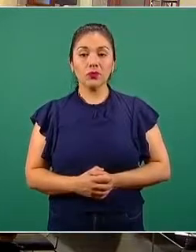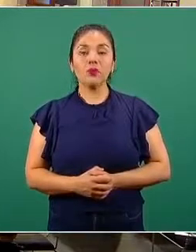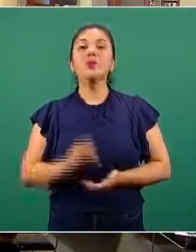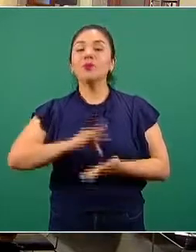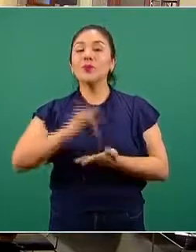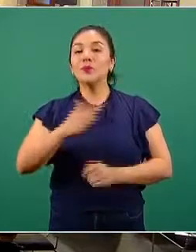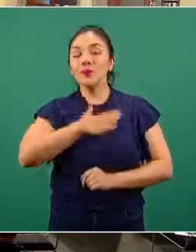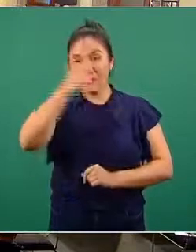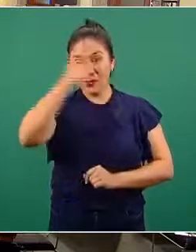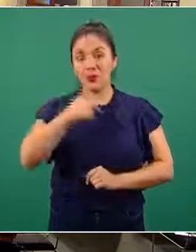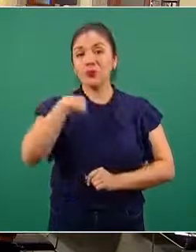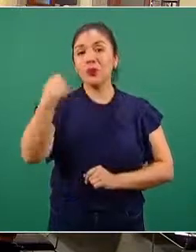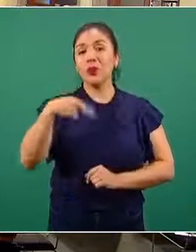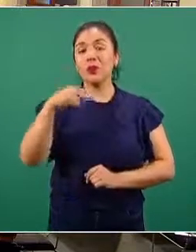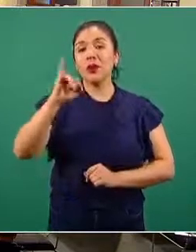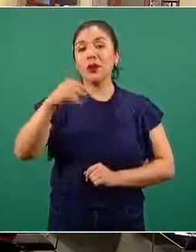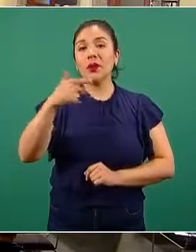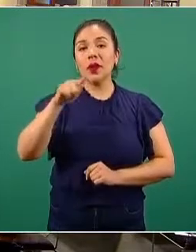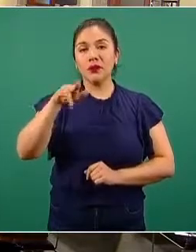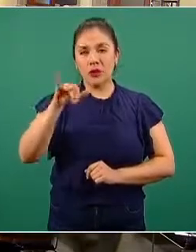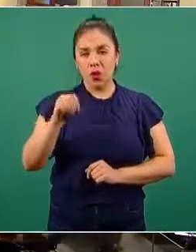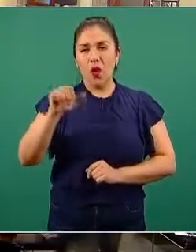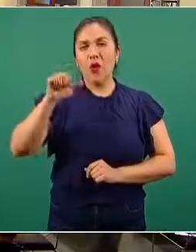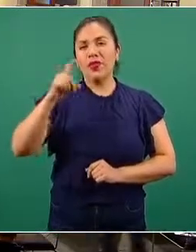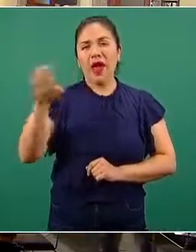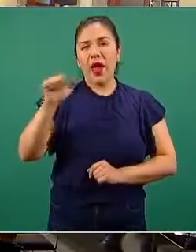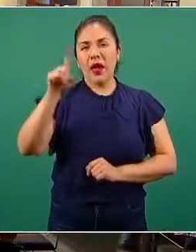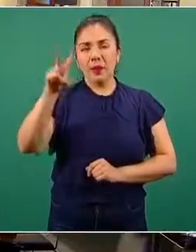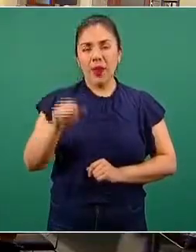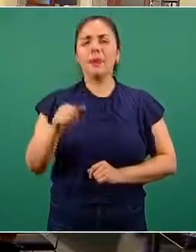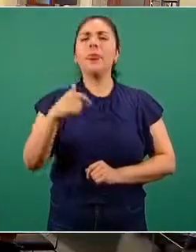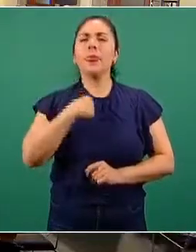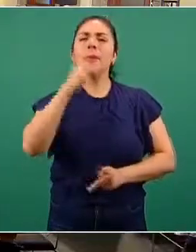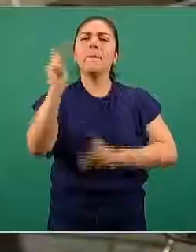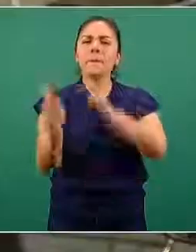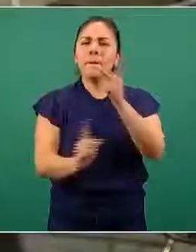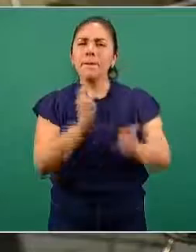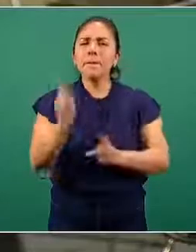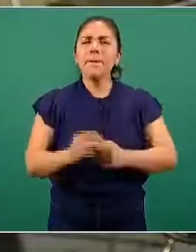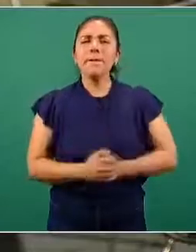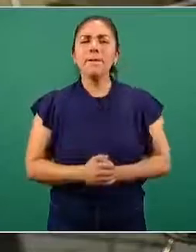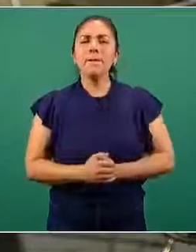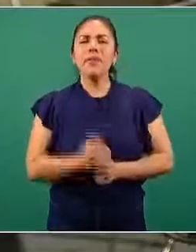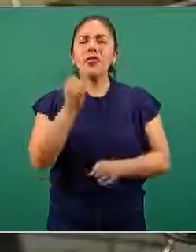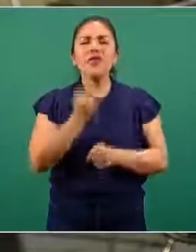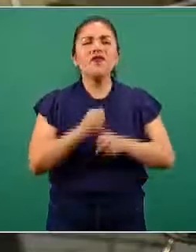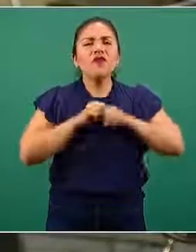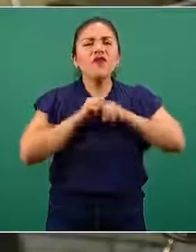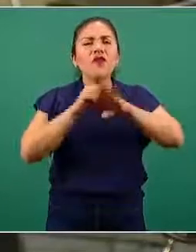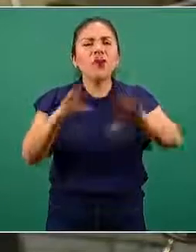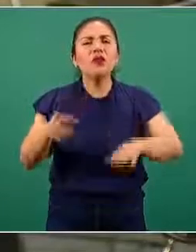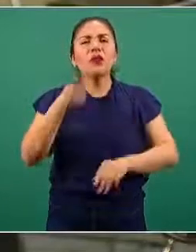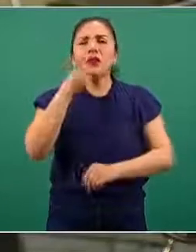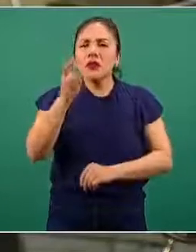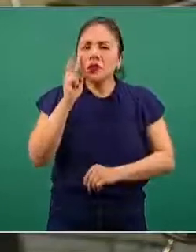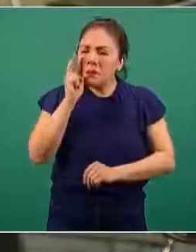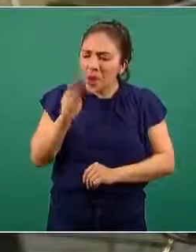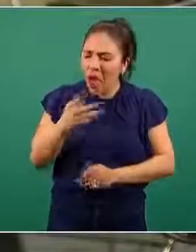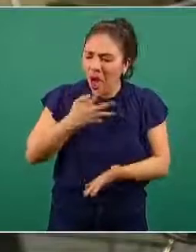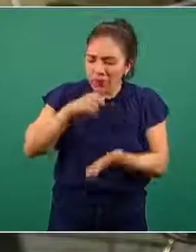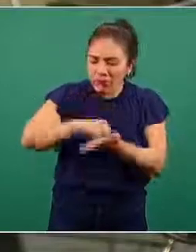Gracias, buenas noches. Ignacio de Alba, de Pie de Página. Doctor, preguntarle sobre los datos que tienen sobre el aumento de